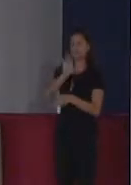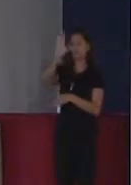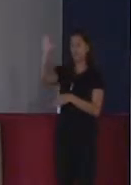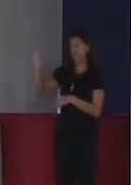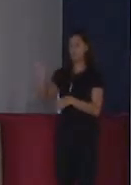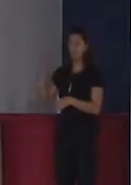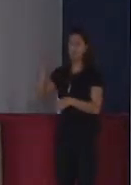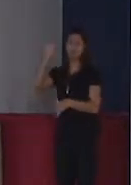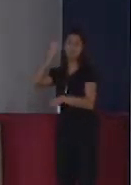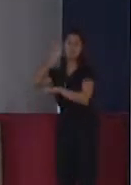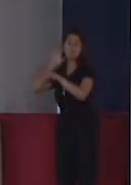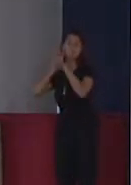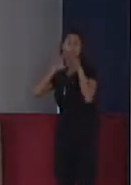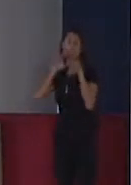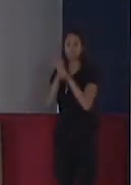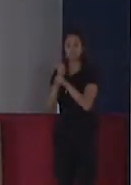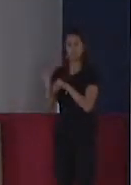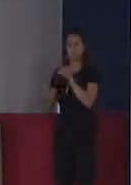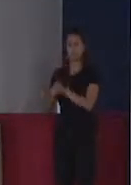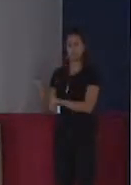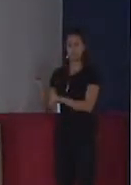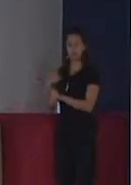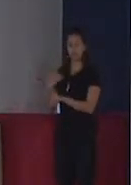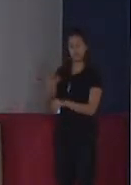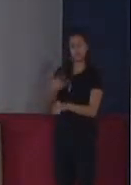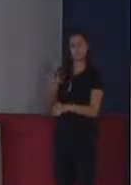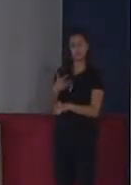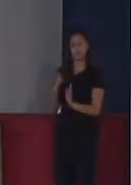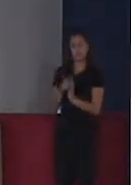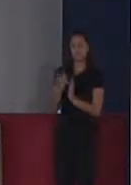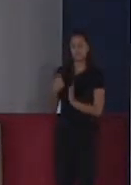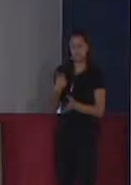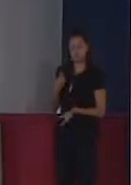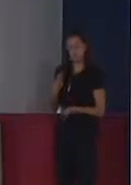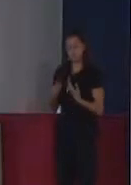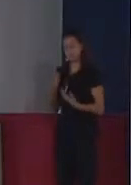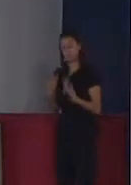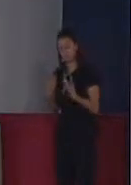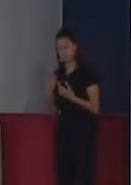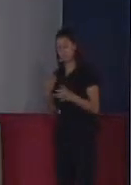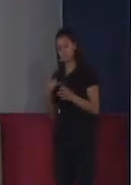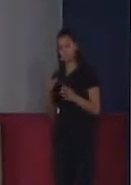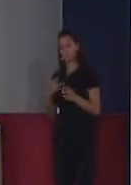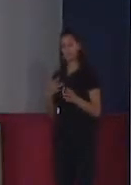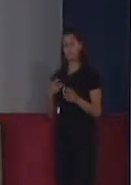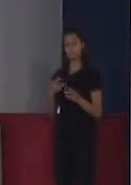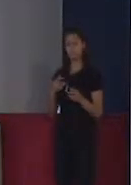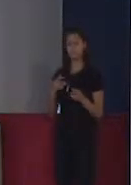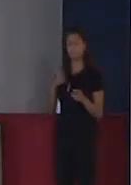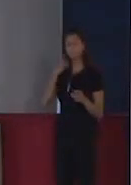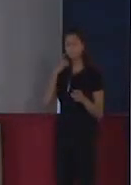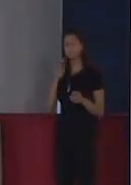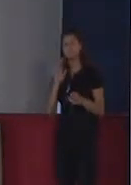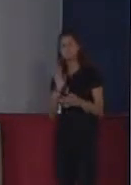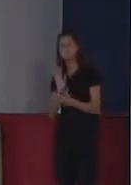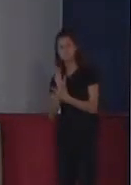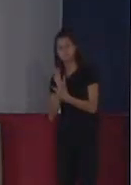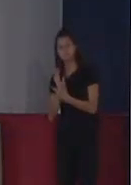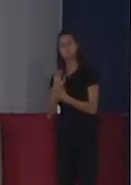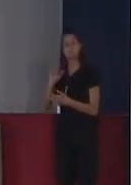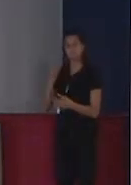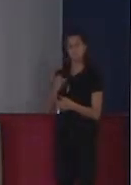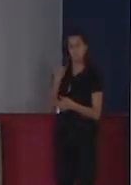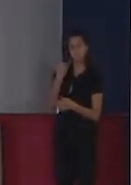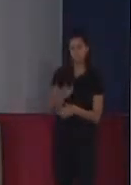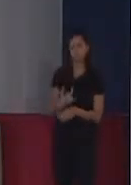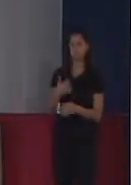tarea. Yo siento que es un poco de las revisiones que nosotros hemos hecho, que a pesar de que, digamos que ya está y se les